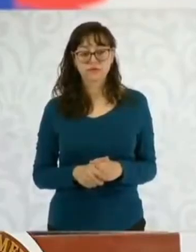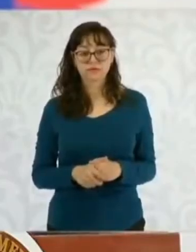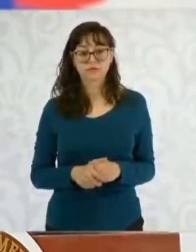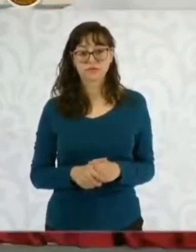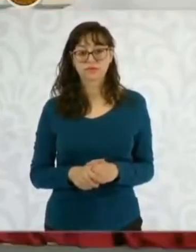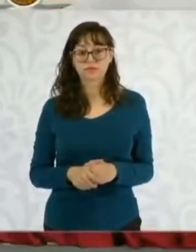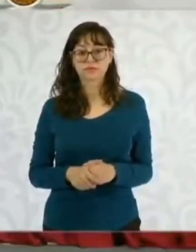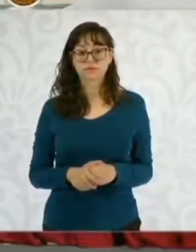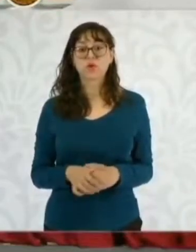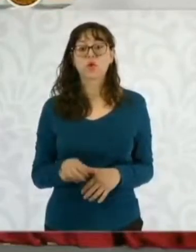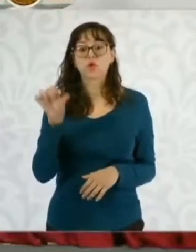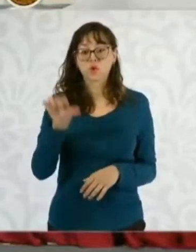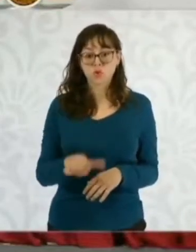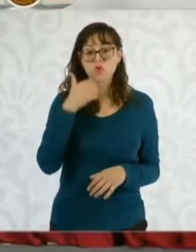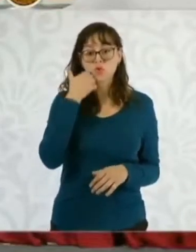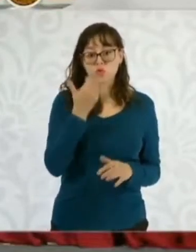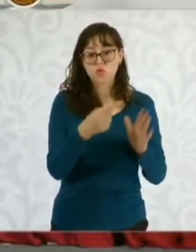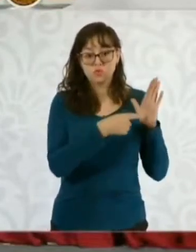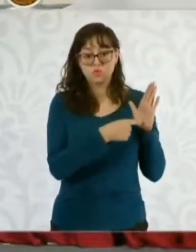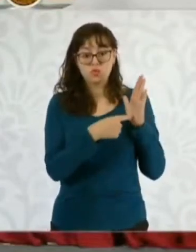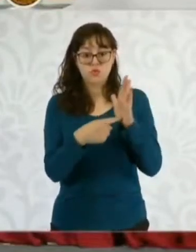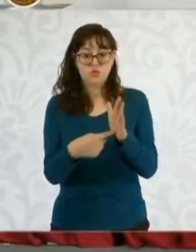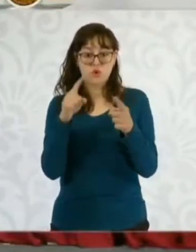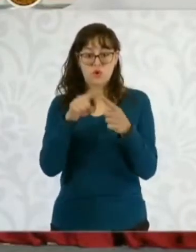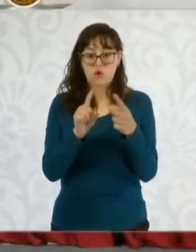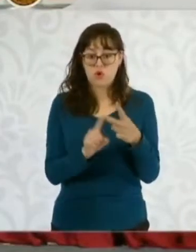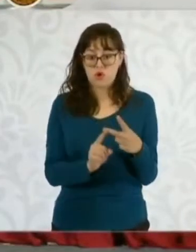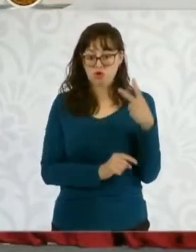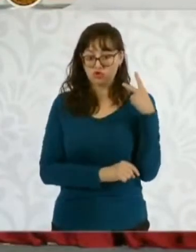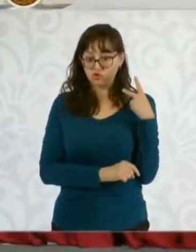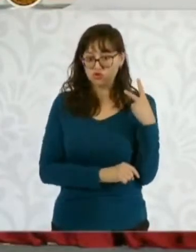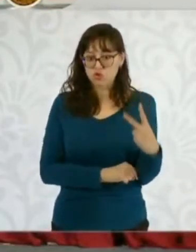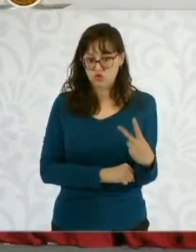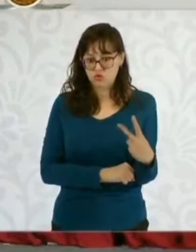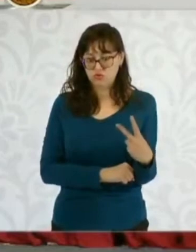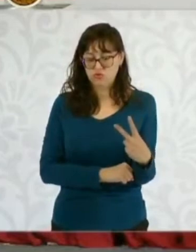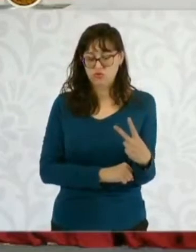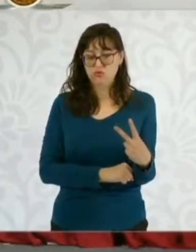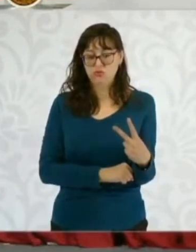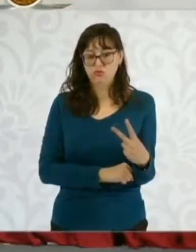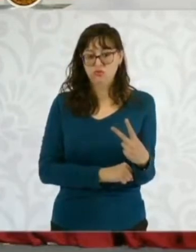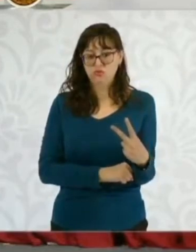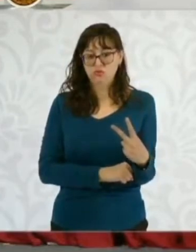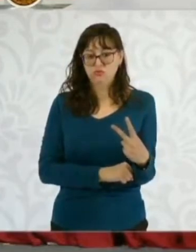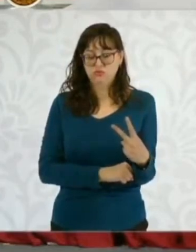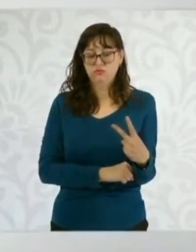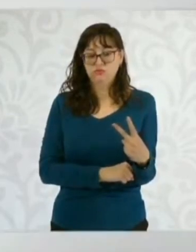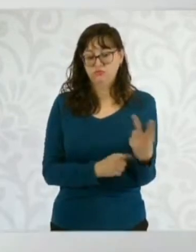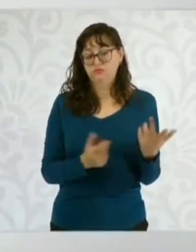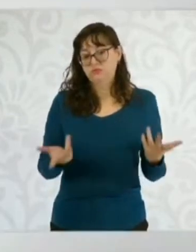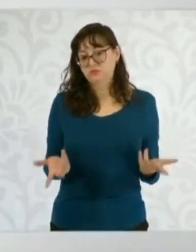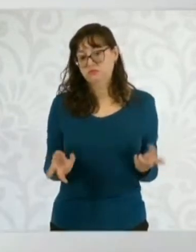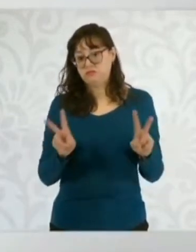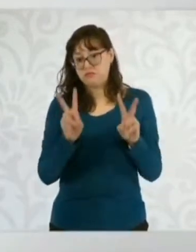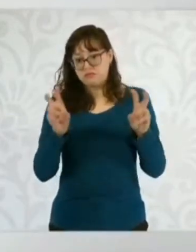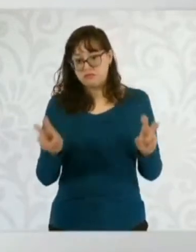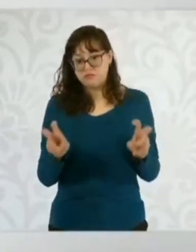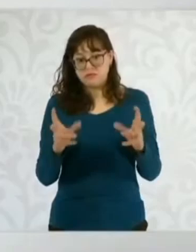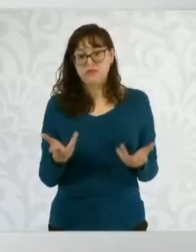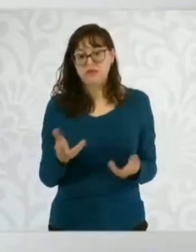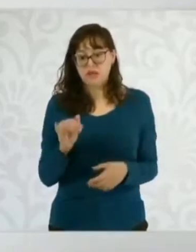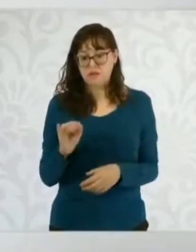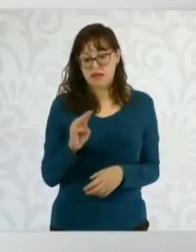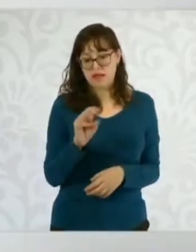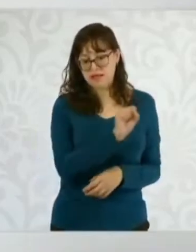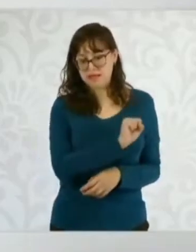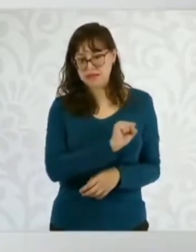hoy nos corresponde presentar dos de las acciones que la institución, en este caso el Seguro